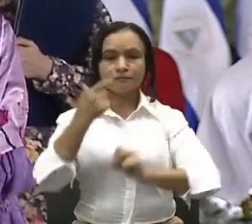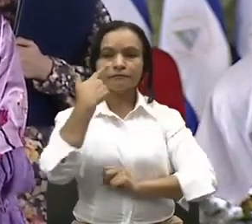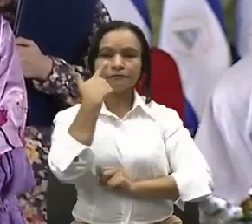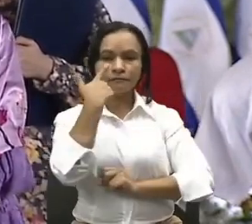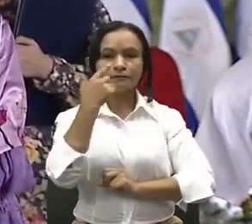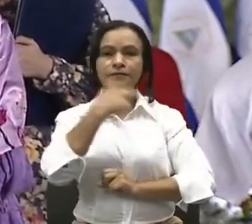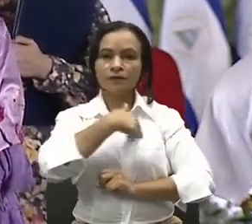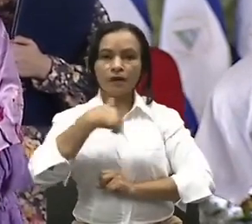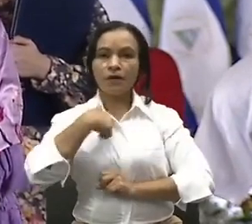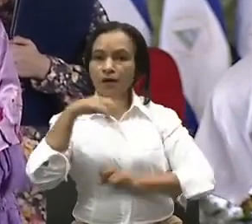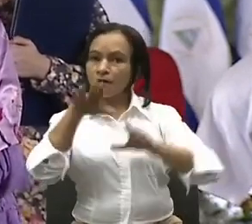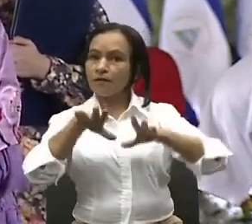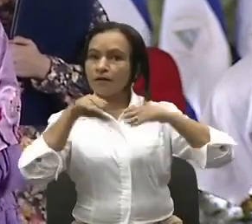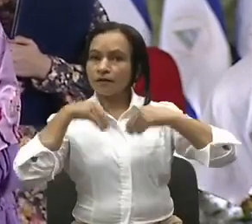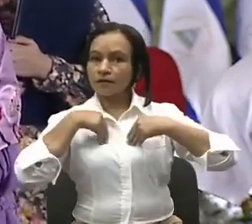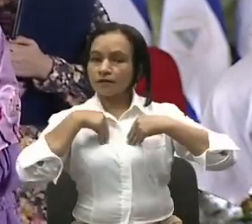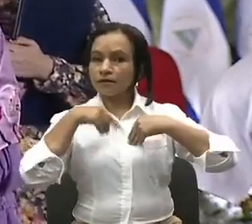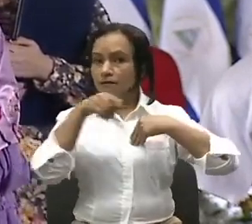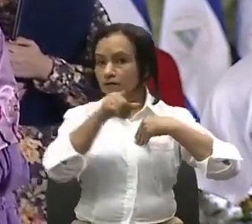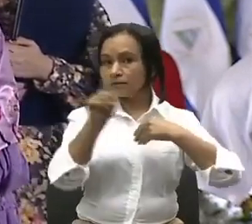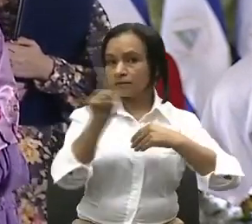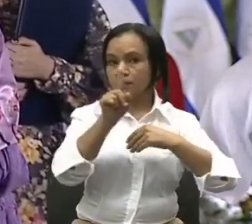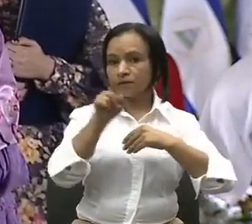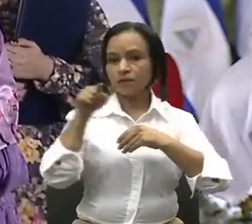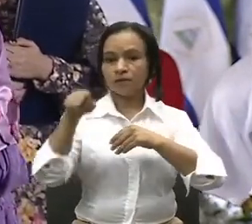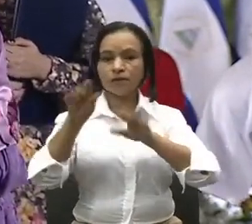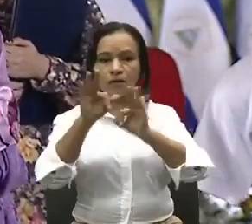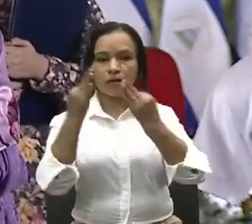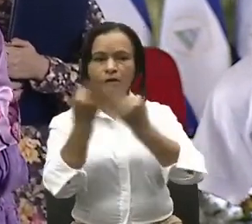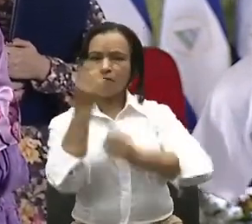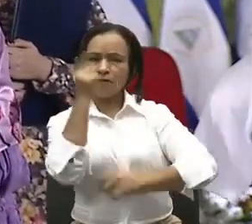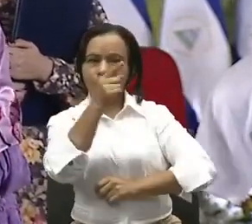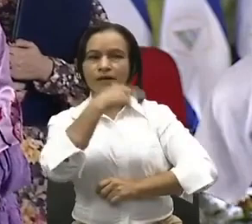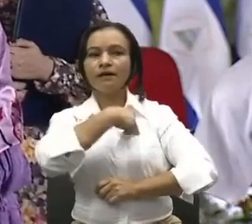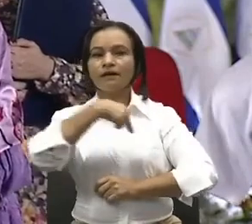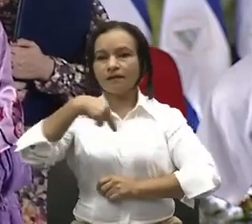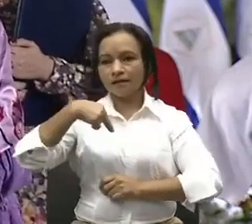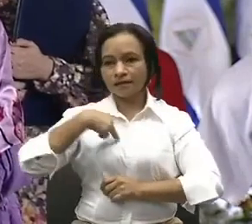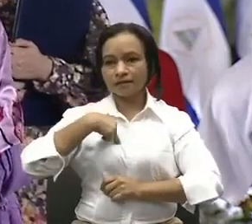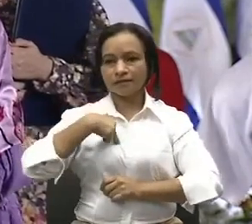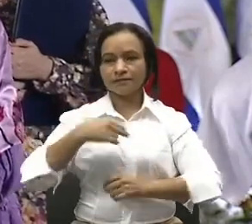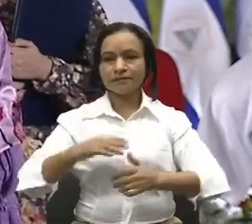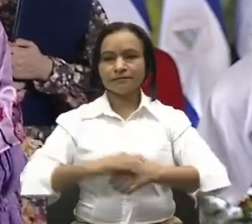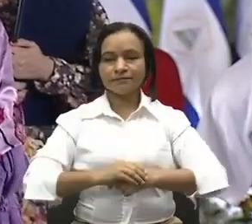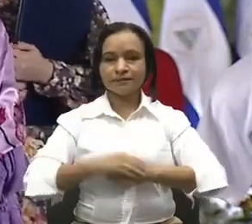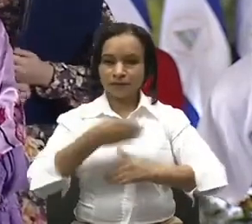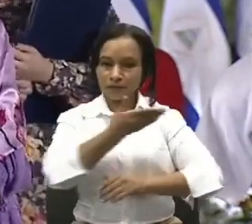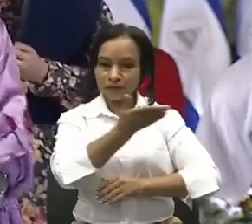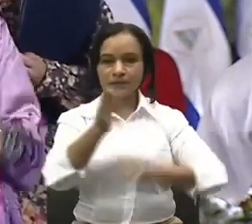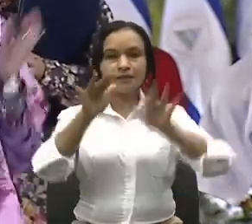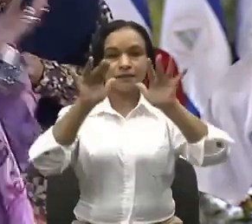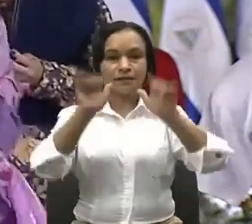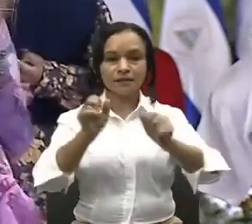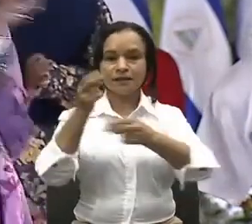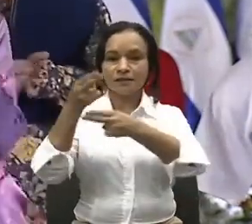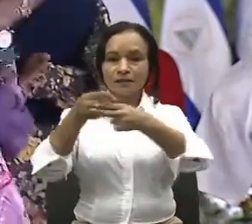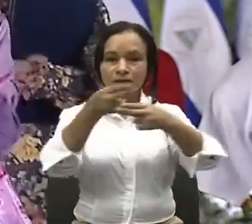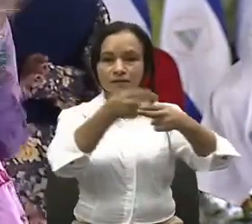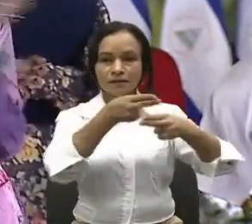reconozcan, sino que ellas se lo demanden. Quedan ya